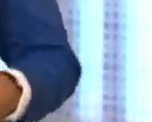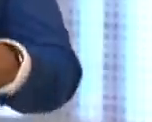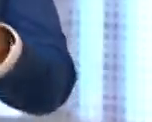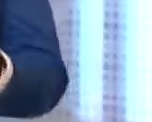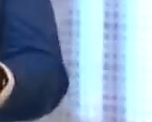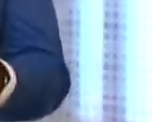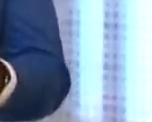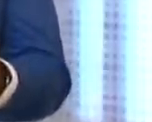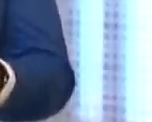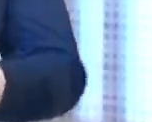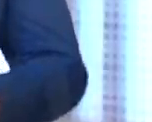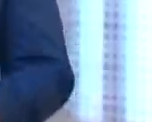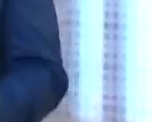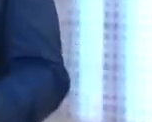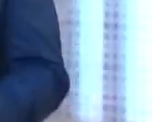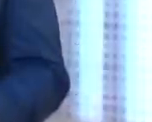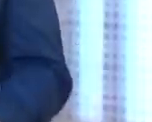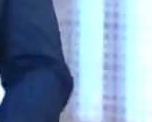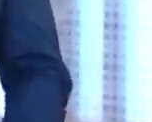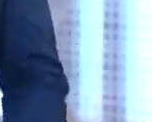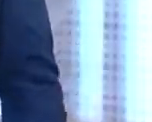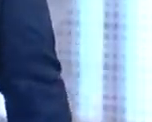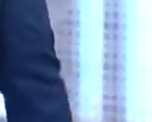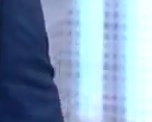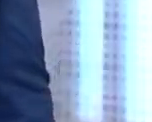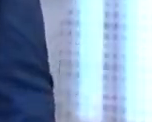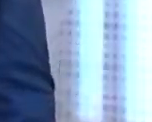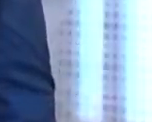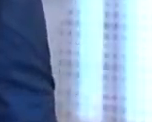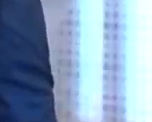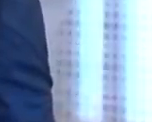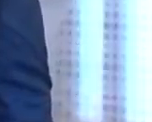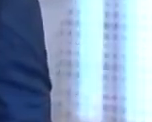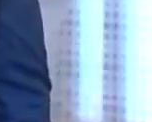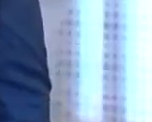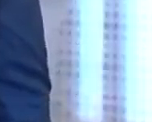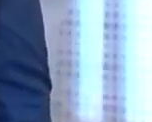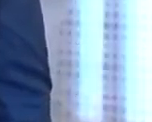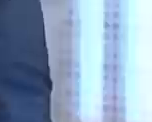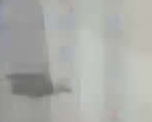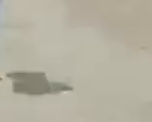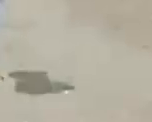Moros, reapertura fronteriza desde el estado Táchira. Vamos de inmediato a conectarnos.